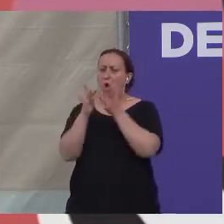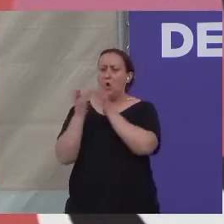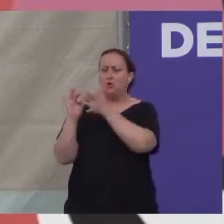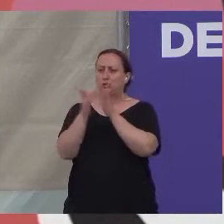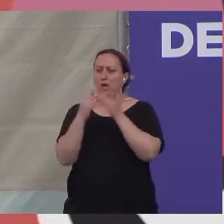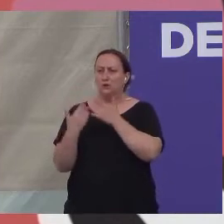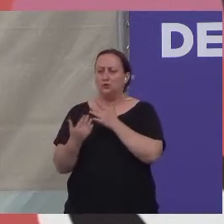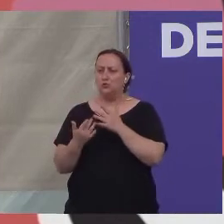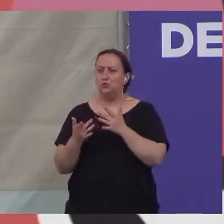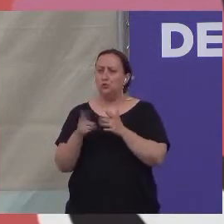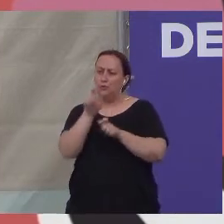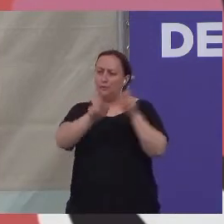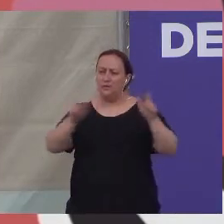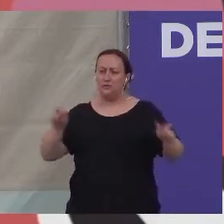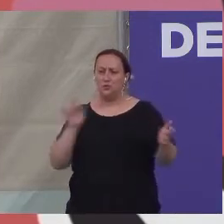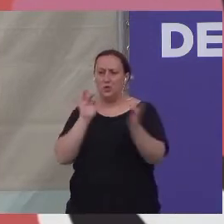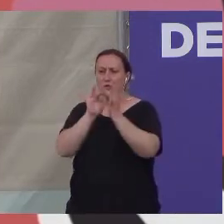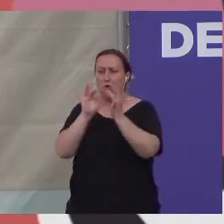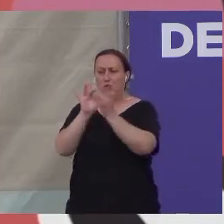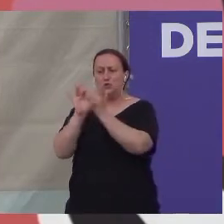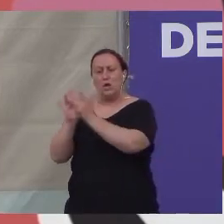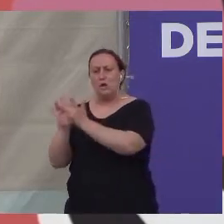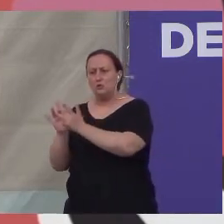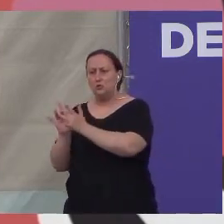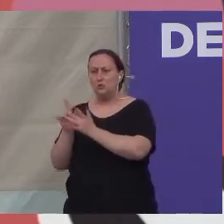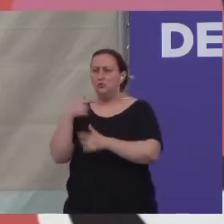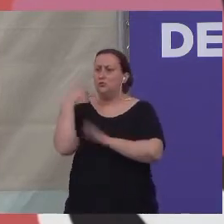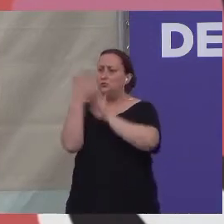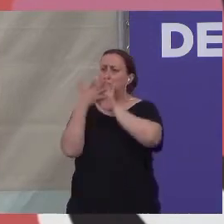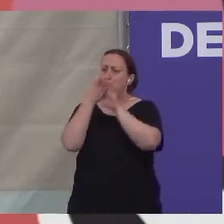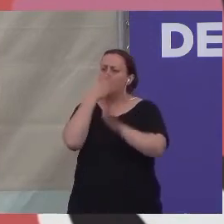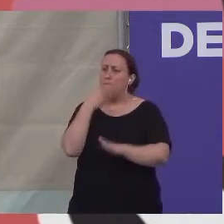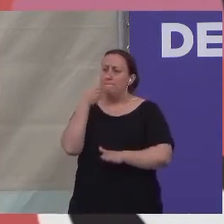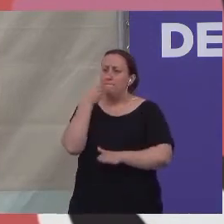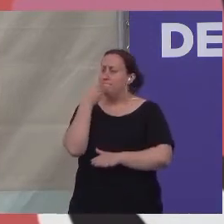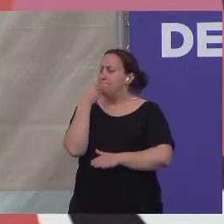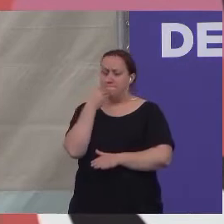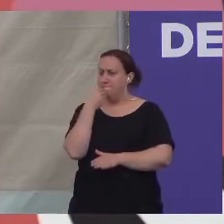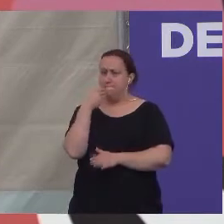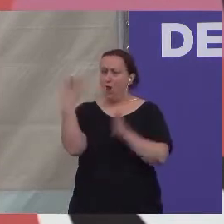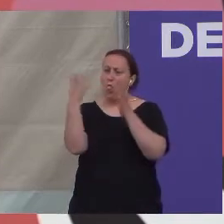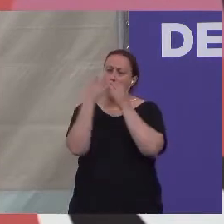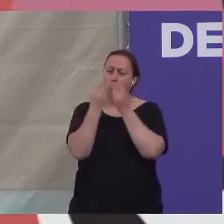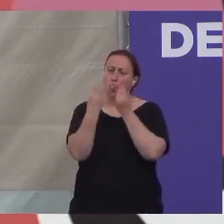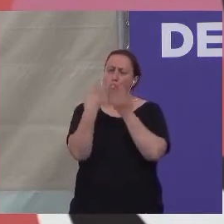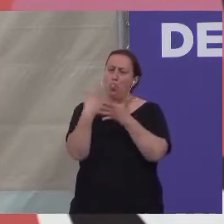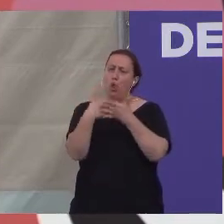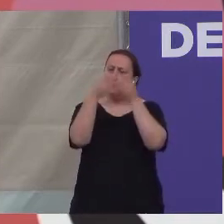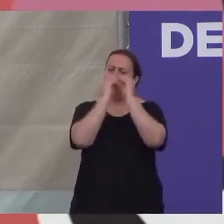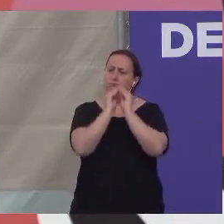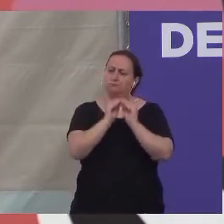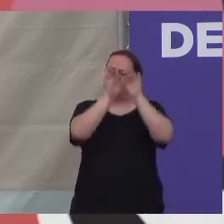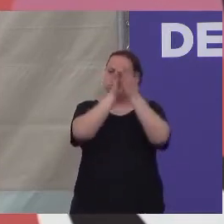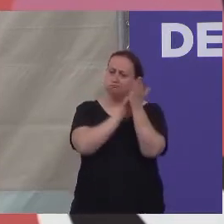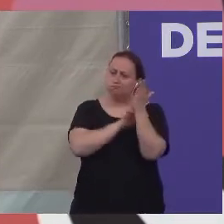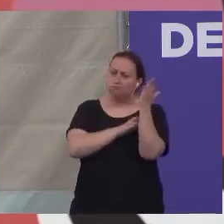ciudadanía. Para conseguir todo esto se necesita algo más que buenas palabras. No basta con la redacción de unos documentos que corren el peligro